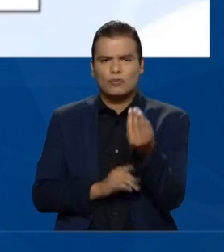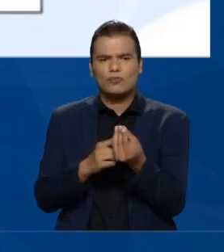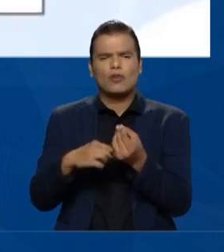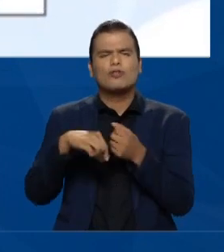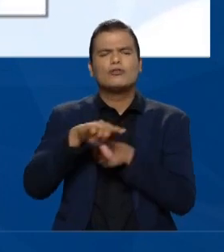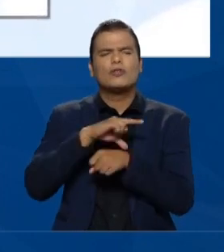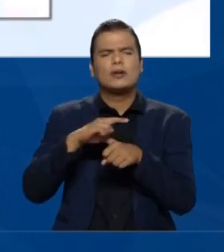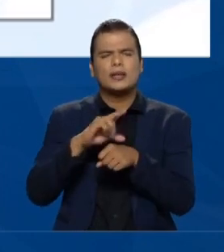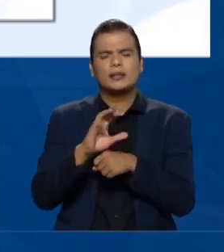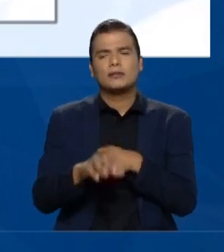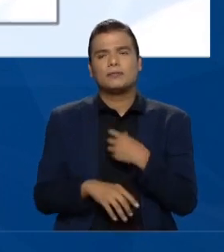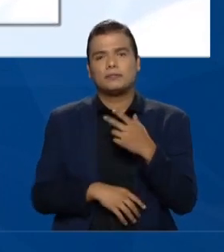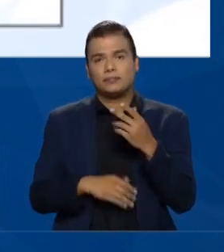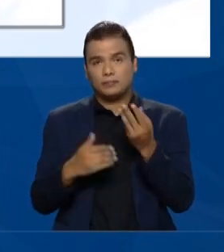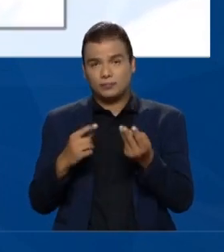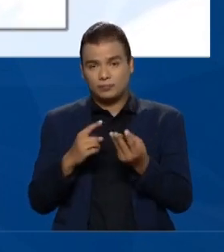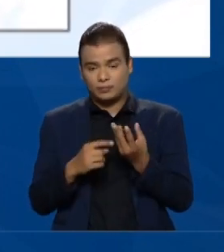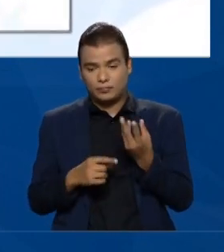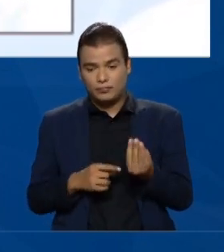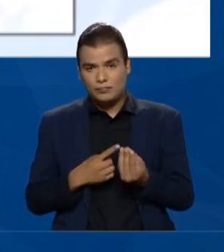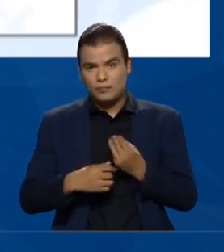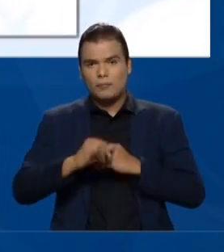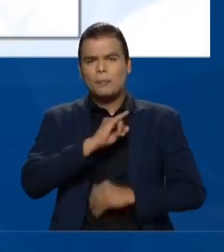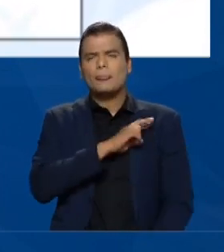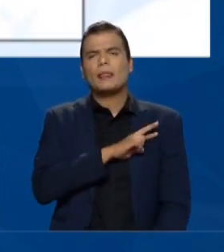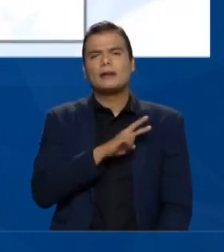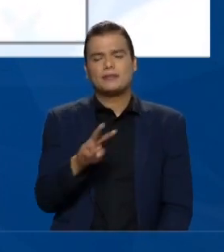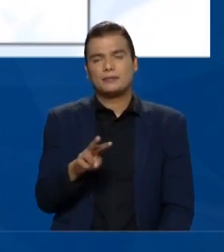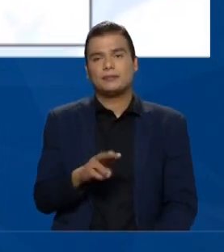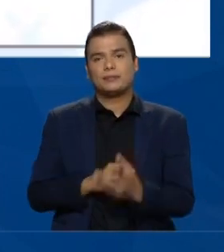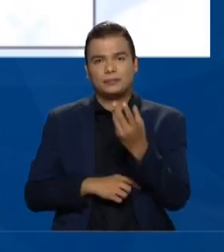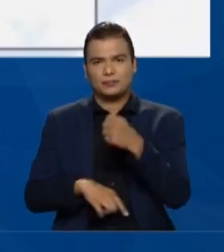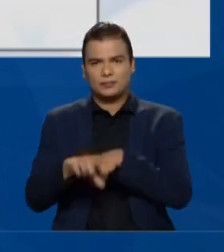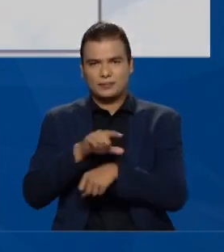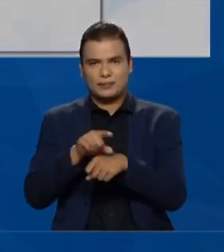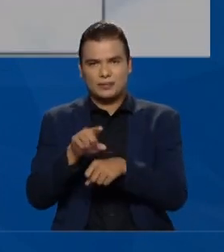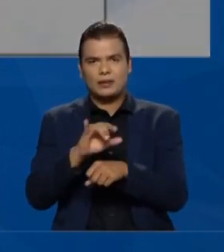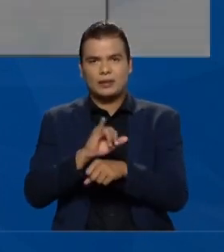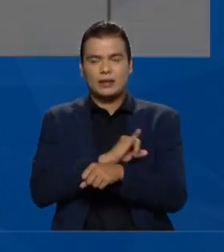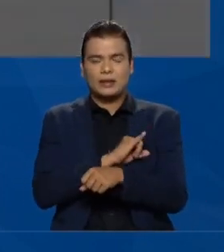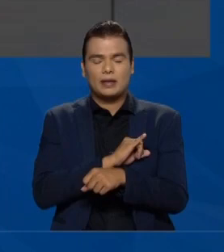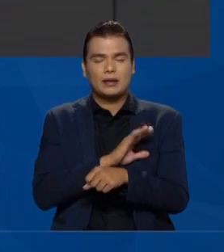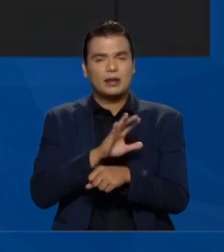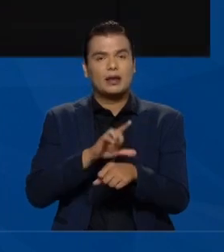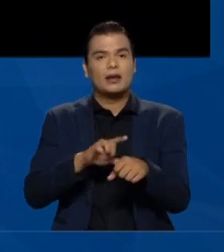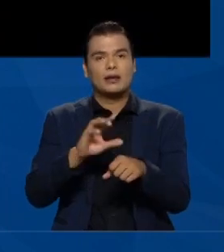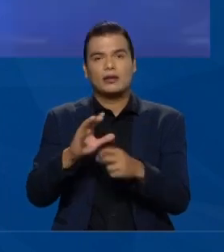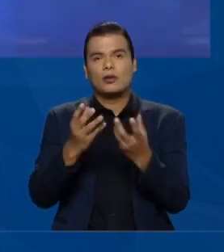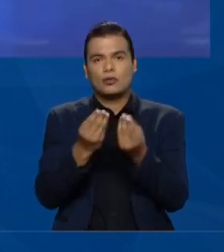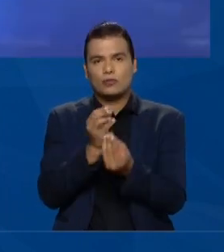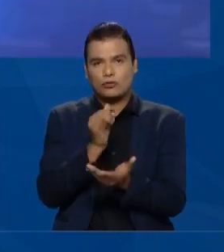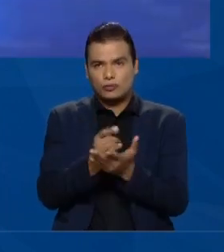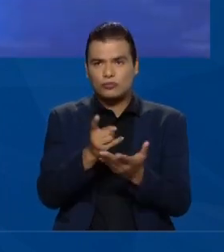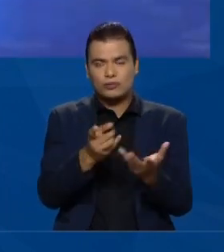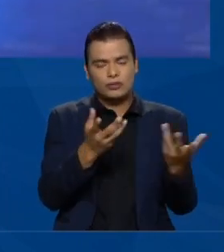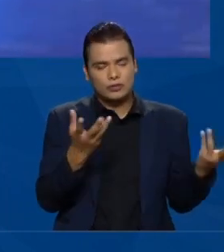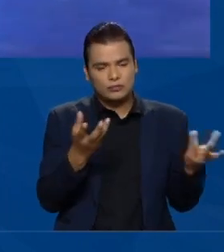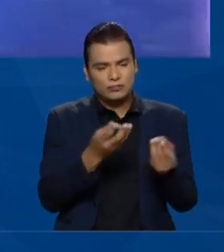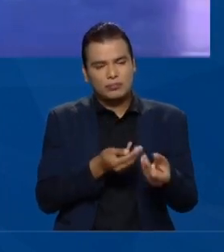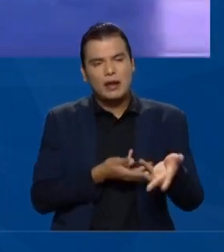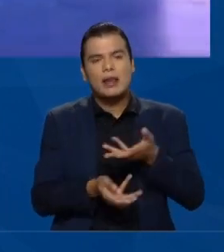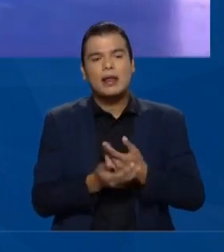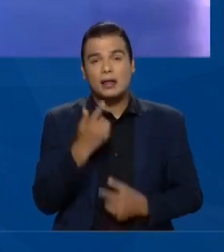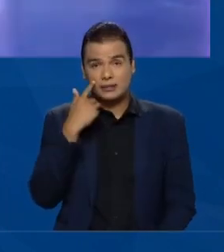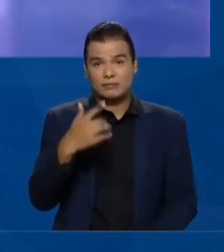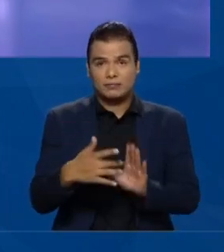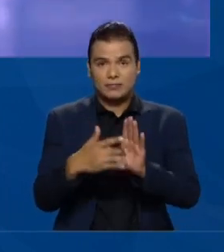Liga, también de la gerente de Indervalle y de la presidenta de la Liga Vallecaucana de Lucha, Jacqueline Rentería. Así que veamos y